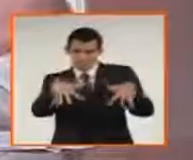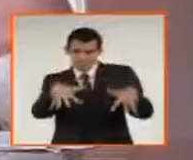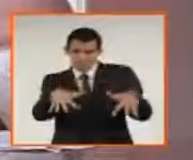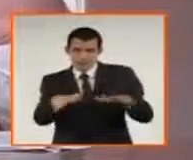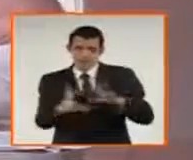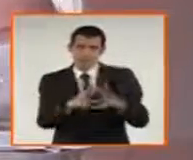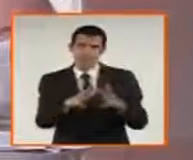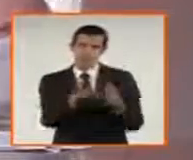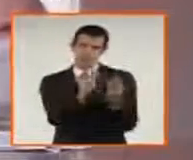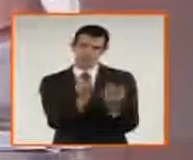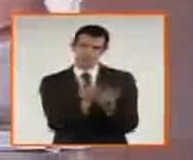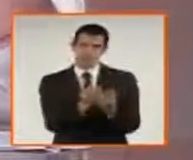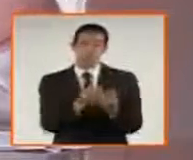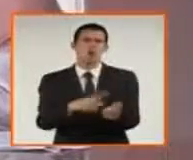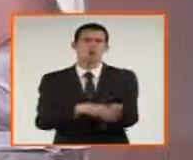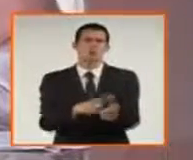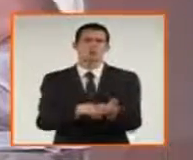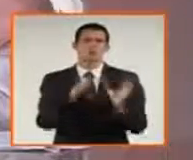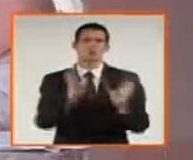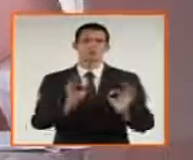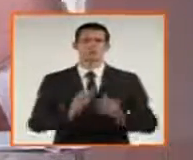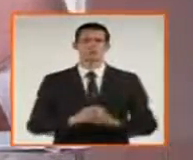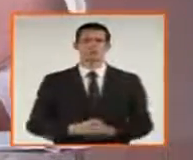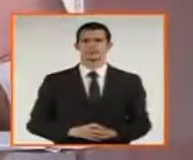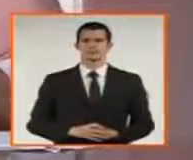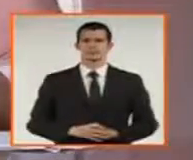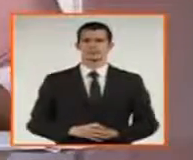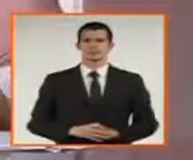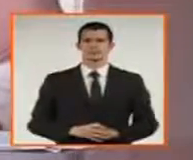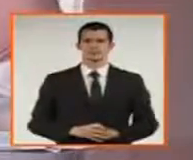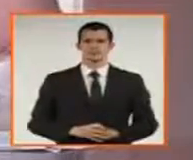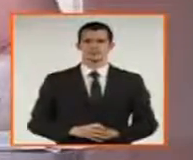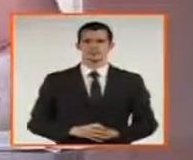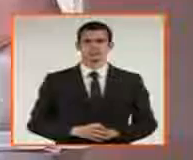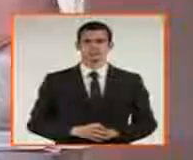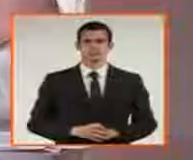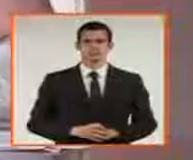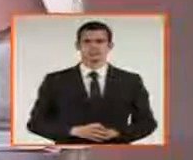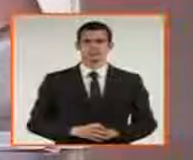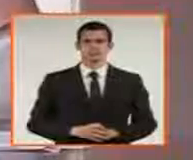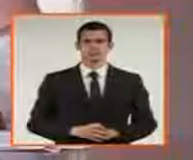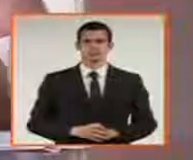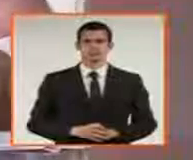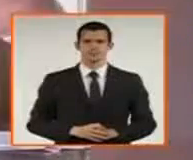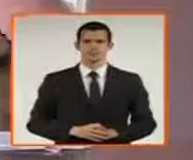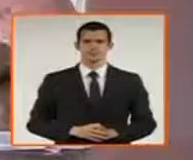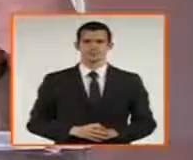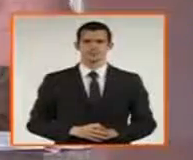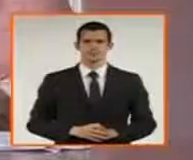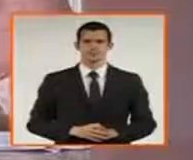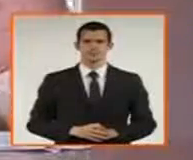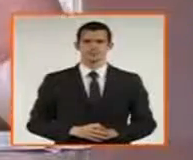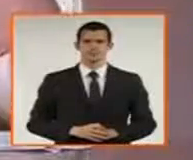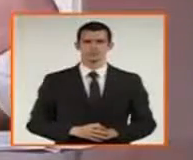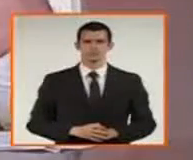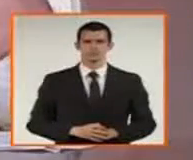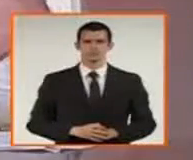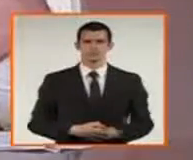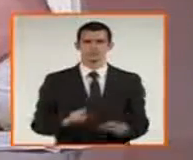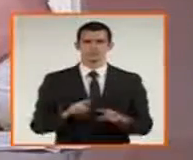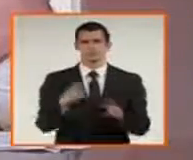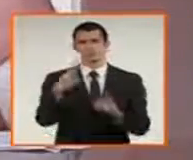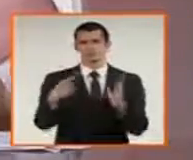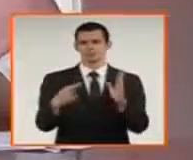son mejor vistos o primeramente vistos que el resto, por eso los hijos suelen heredar en las